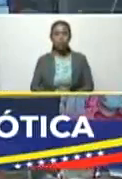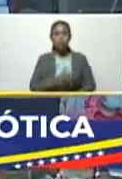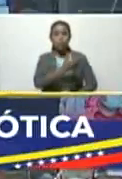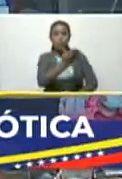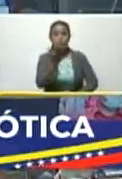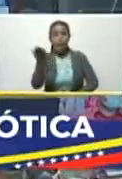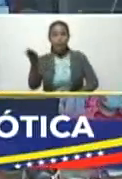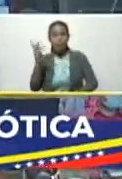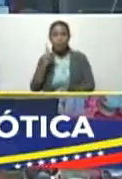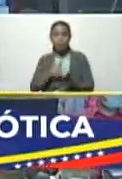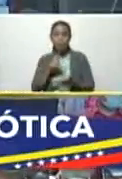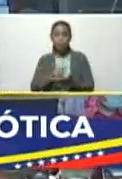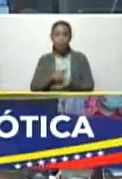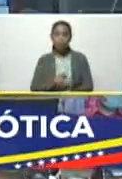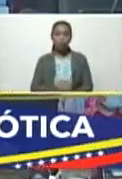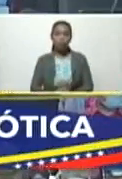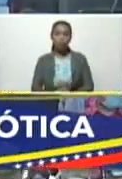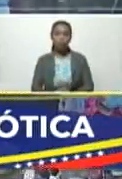¡Ustedes!